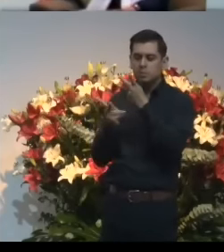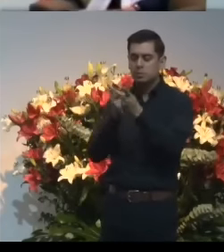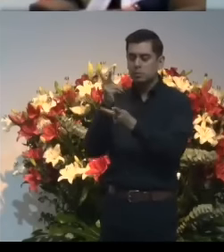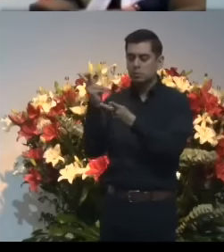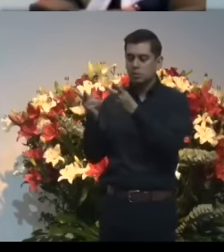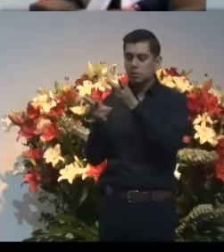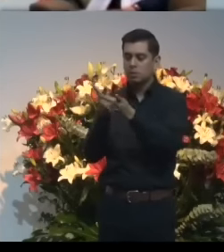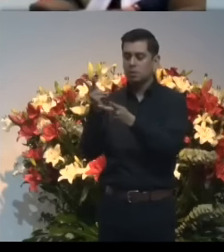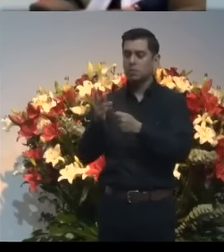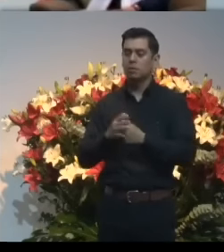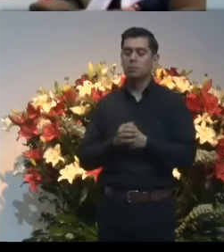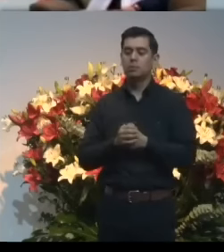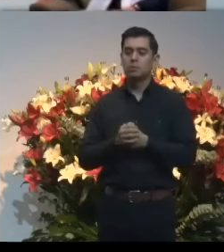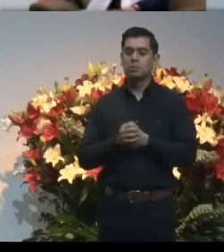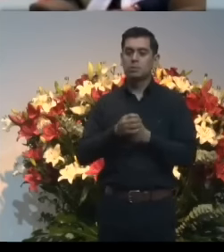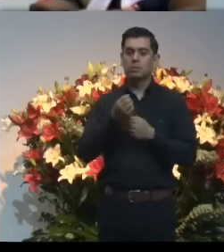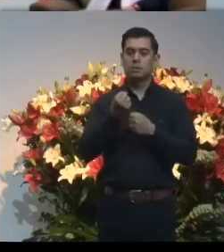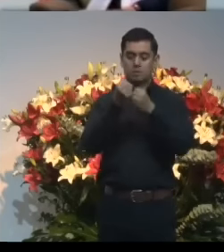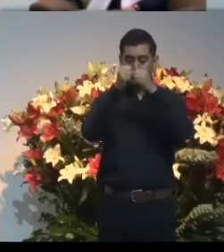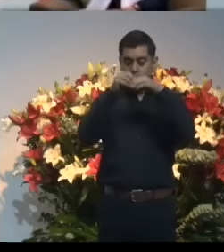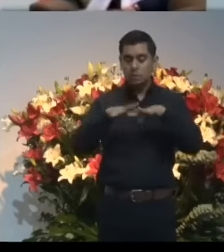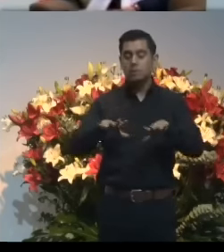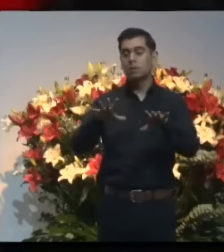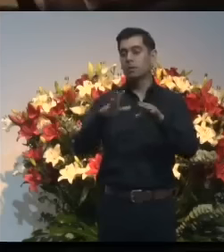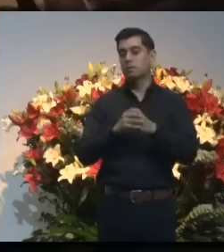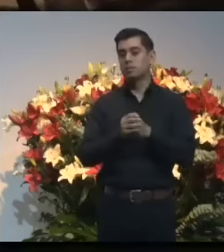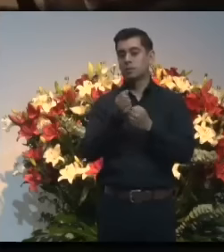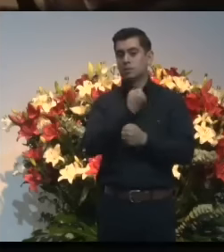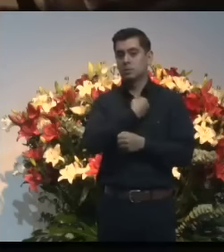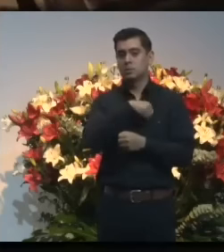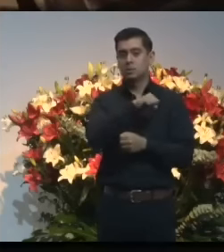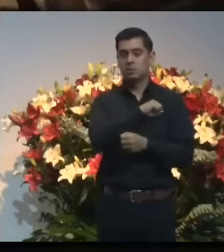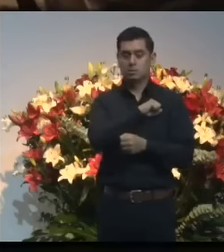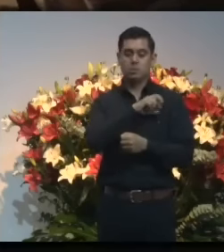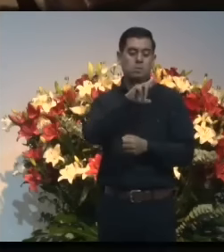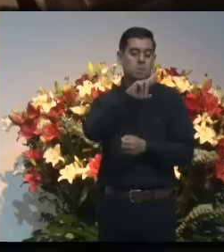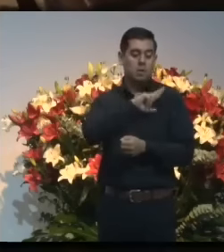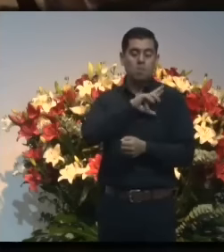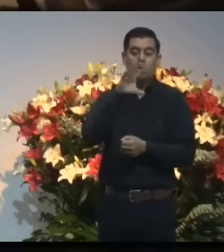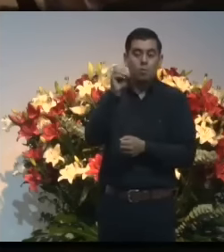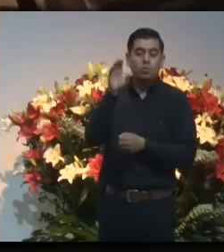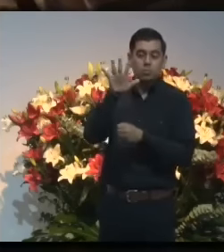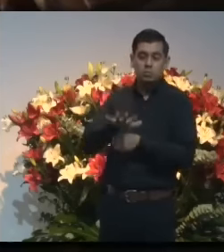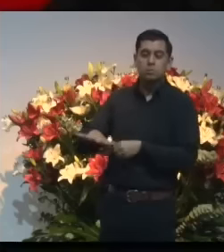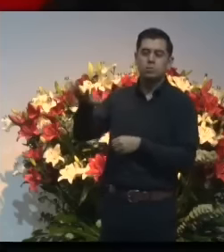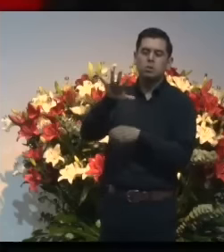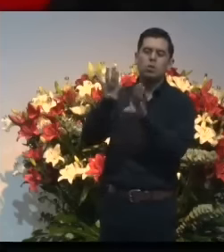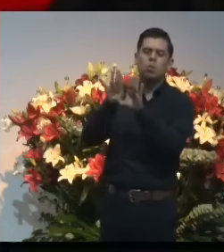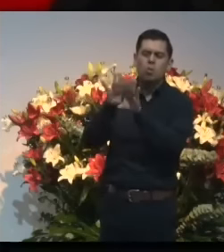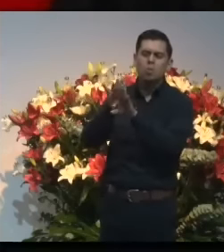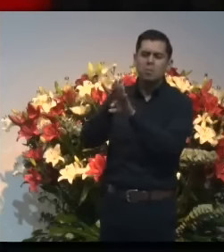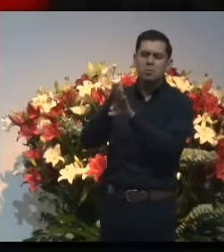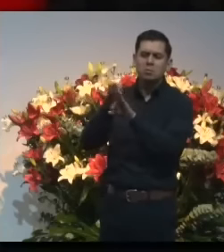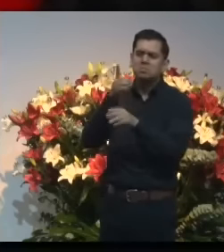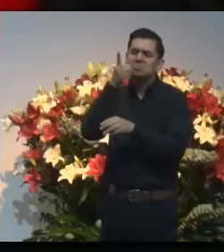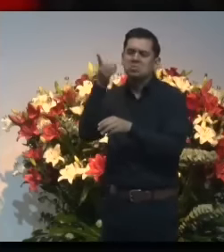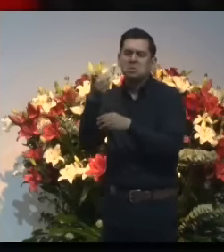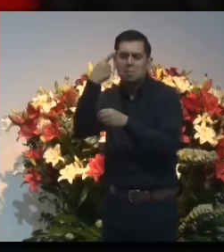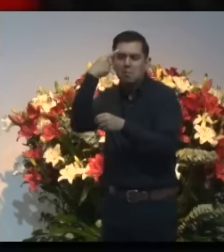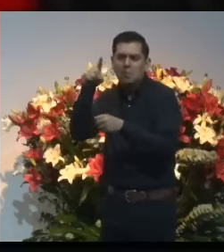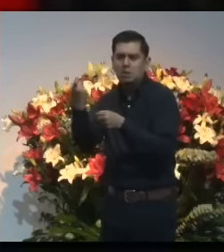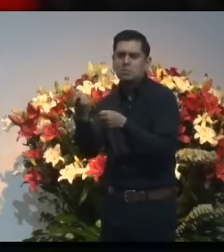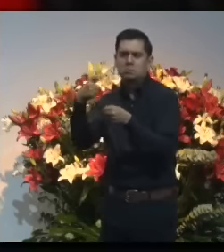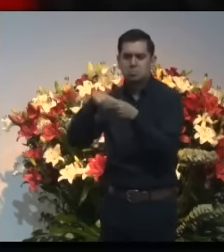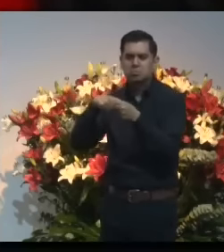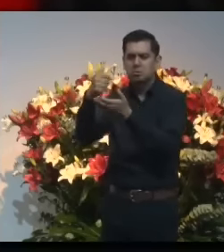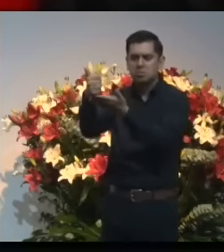entre el sistema de salud público y privado, ¿cómo convencerías al sector privado para participar en este proyecto? Pues finalmente,